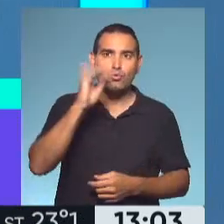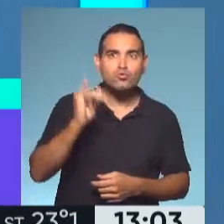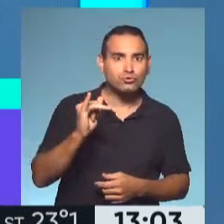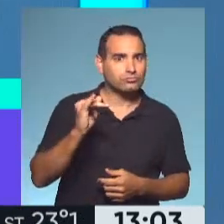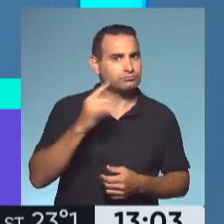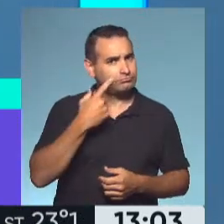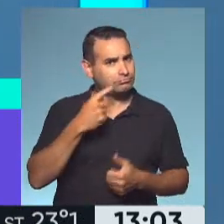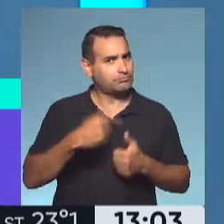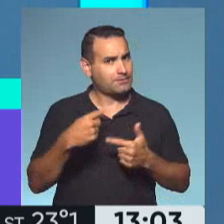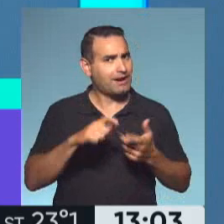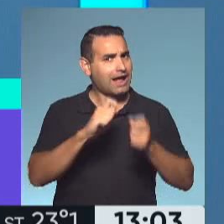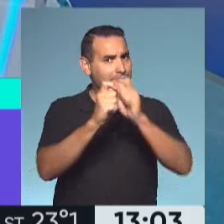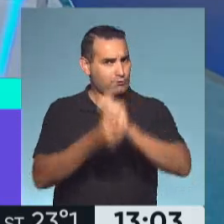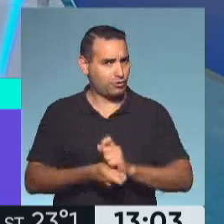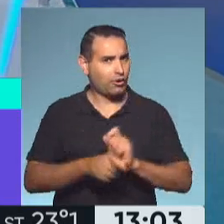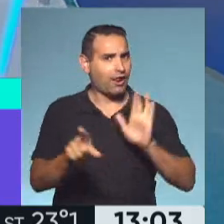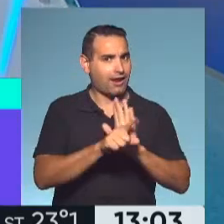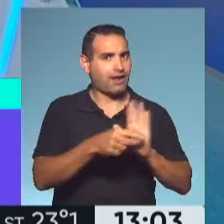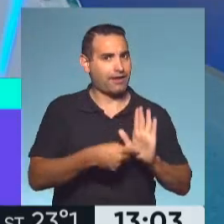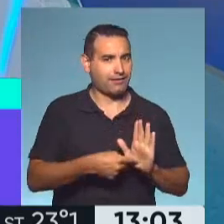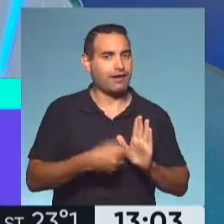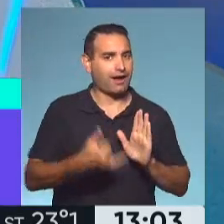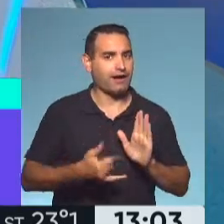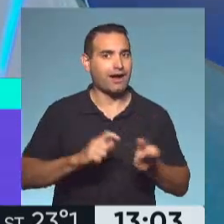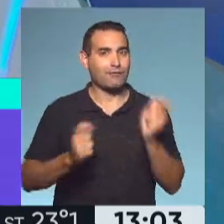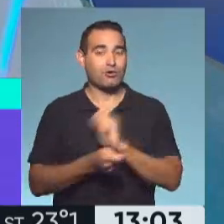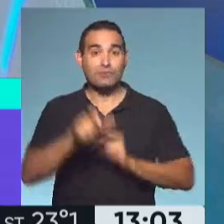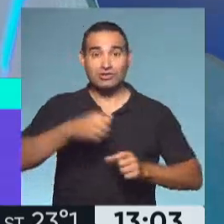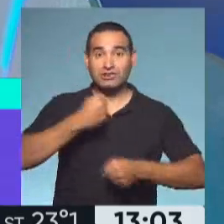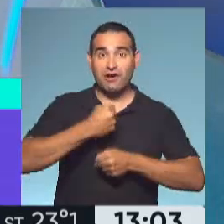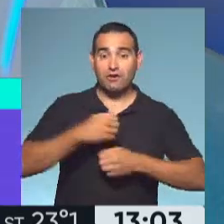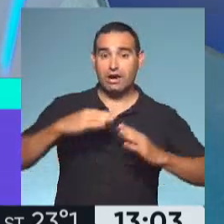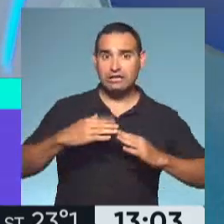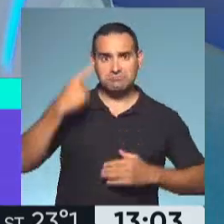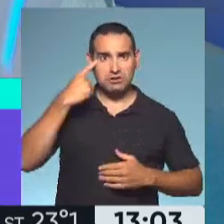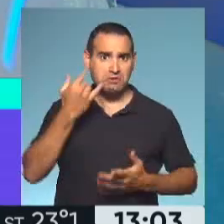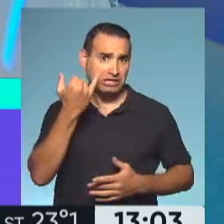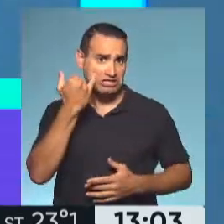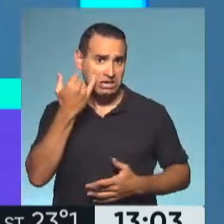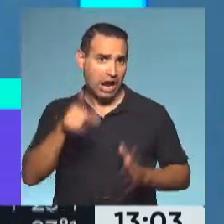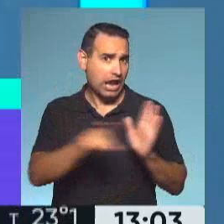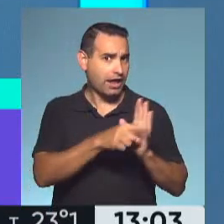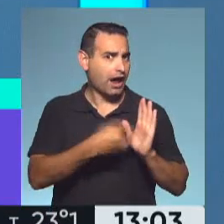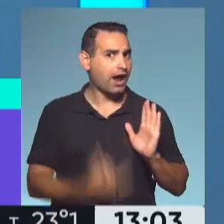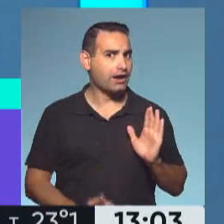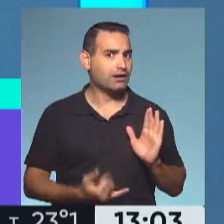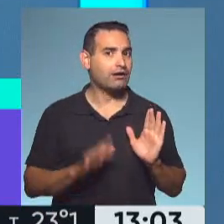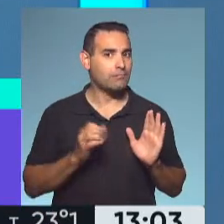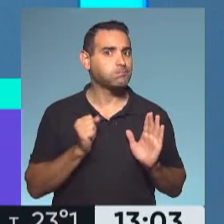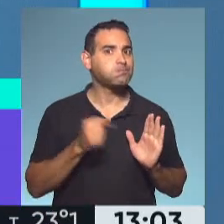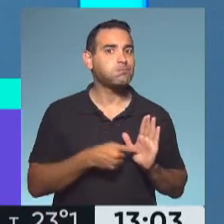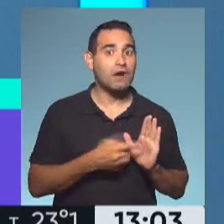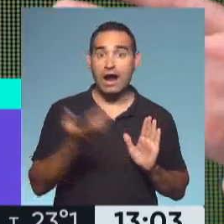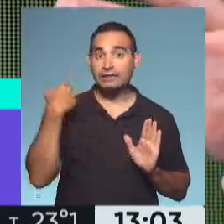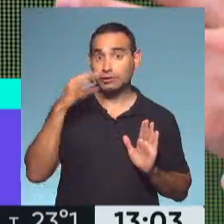Ojo la que se cambia venga mucho el lunes, a partir de la ley, claro, lógico. Porque el trabajador va a decir, che, mirá, ya tengo un marco legal, que la Argentina